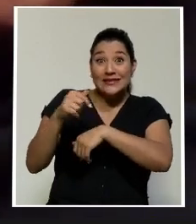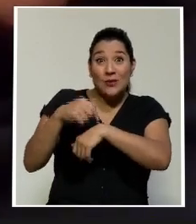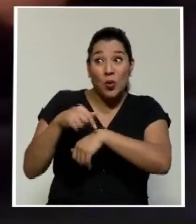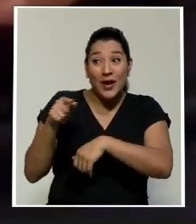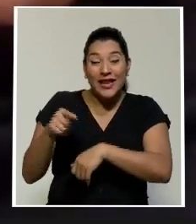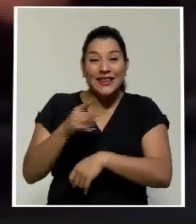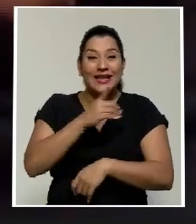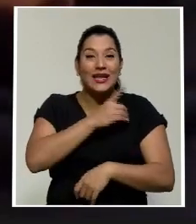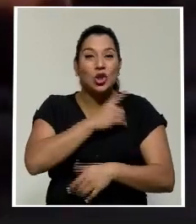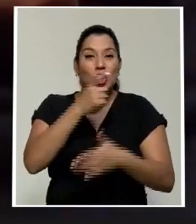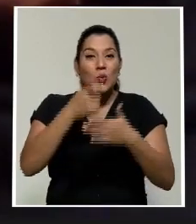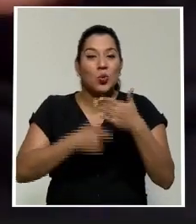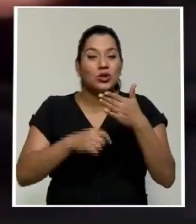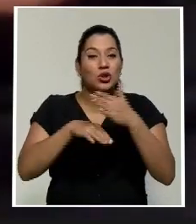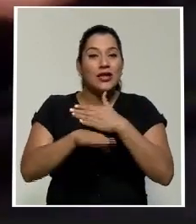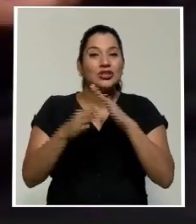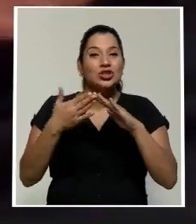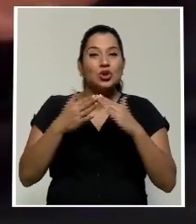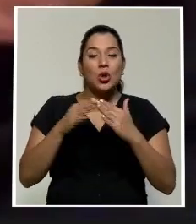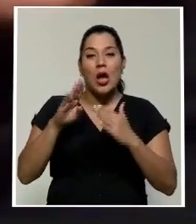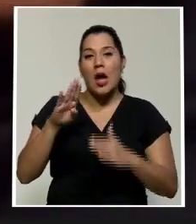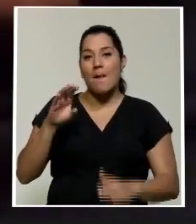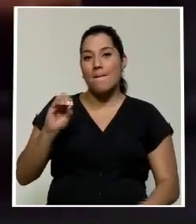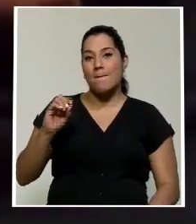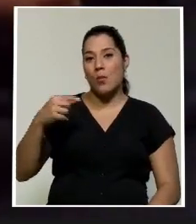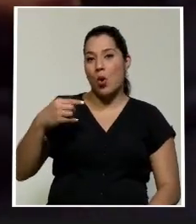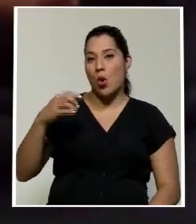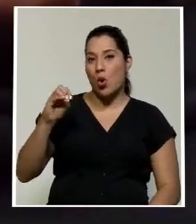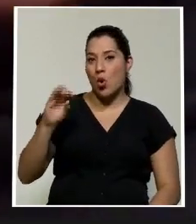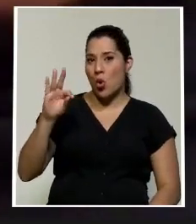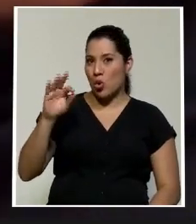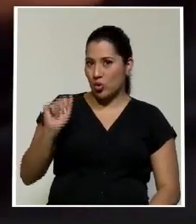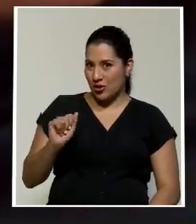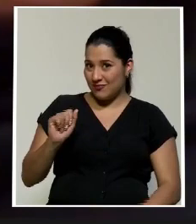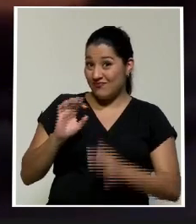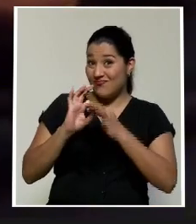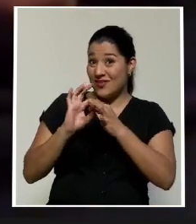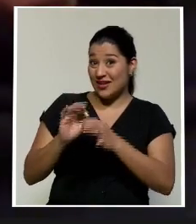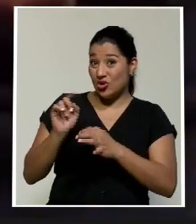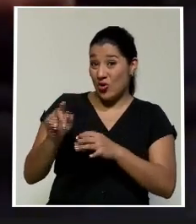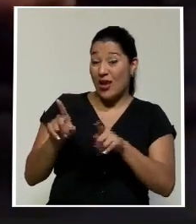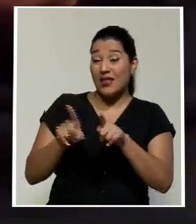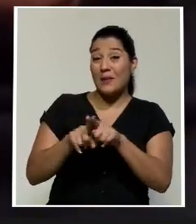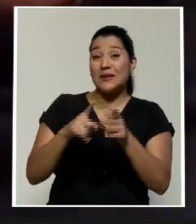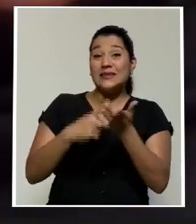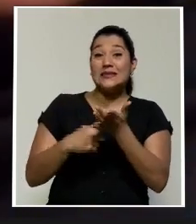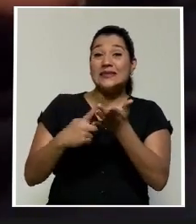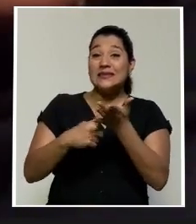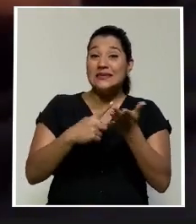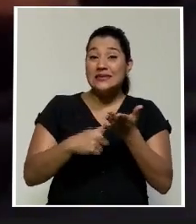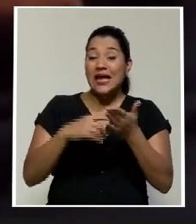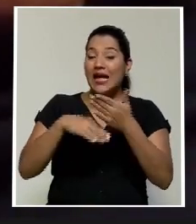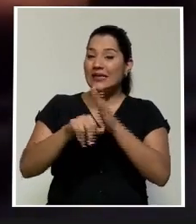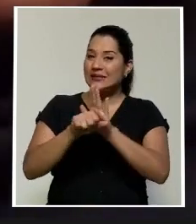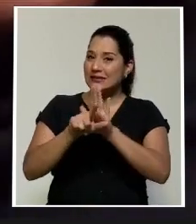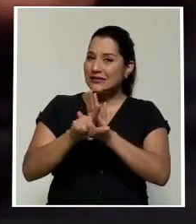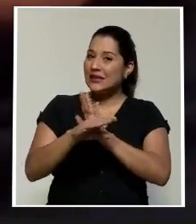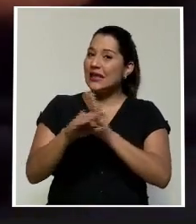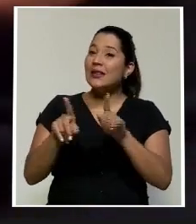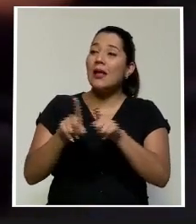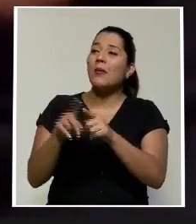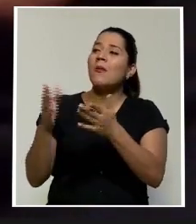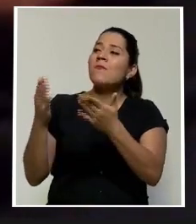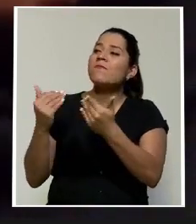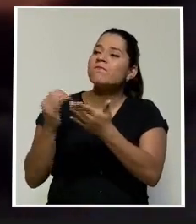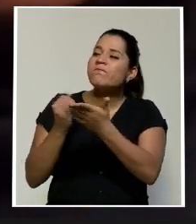ciudad de Bogotá. Entonces, de él también se ha abierto un debate en el Congreso y también se está pidiendo mayores explicaciones.